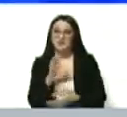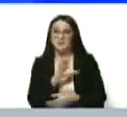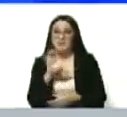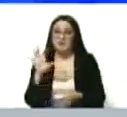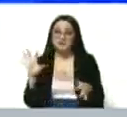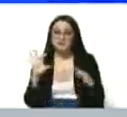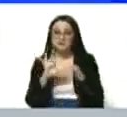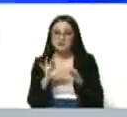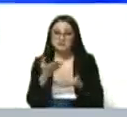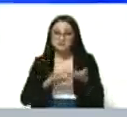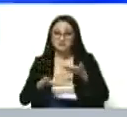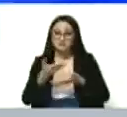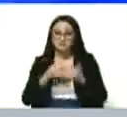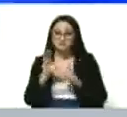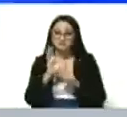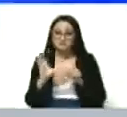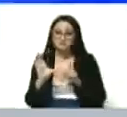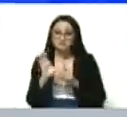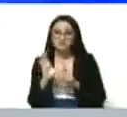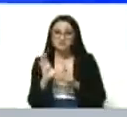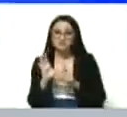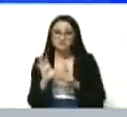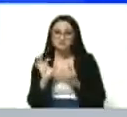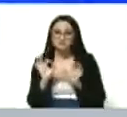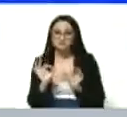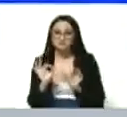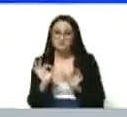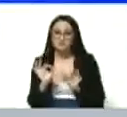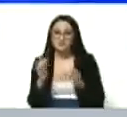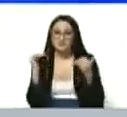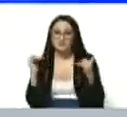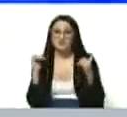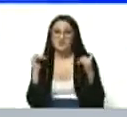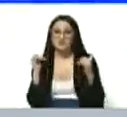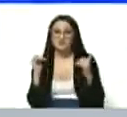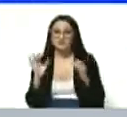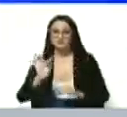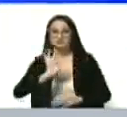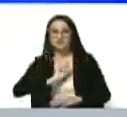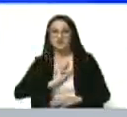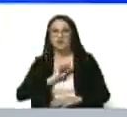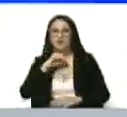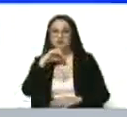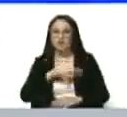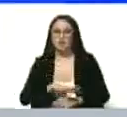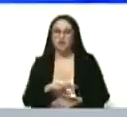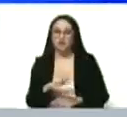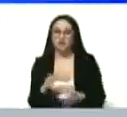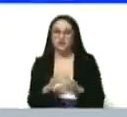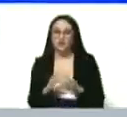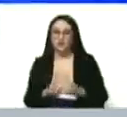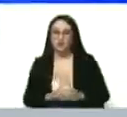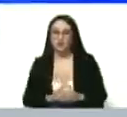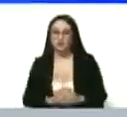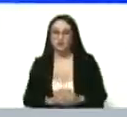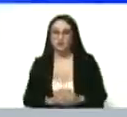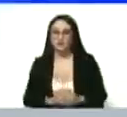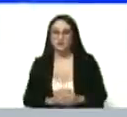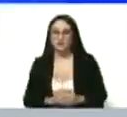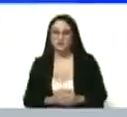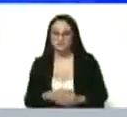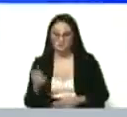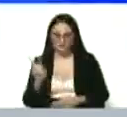el intercambio cultural y la activa celebración de nuestra herencia histórica conjunta.